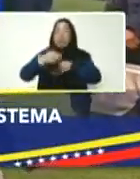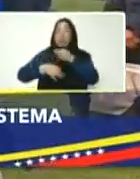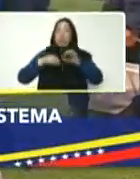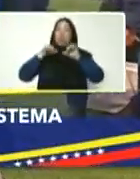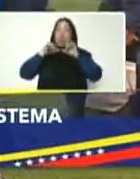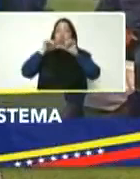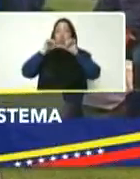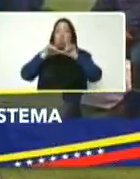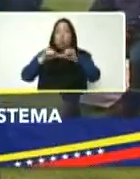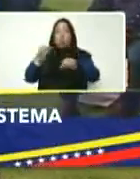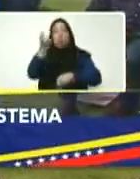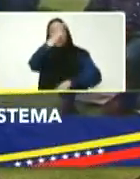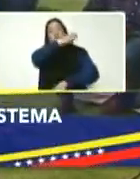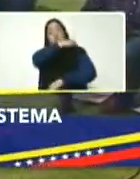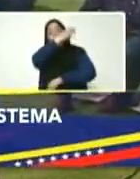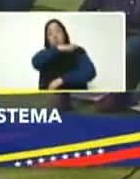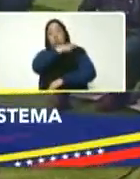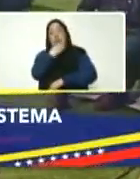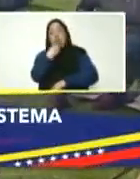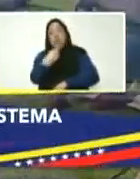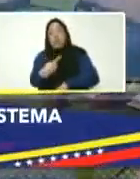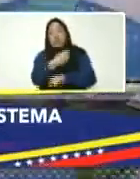el general en jefe, Vladimir Padrino,